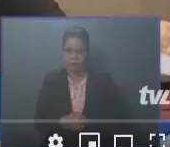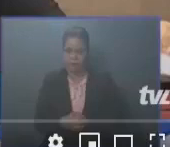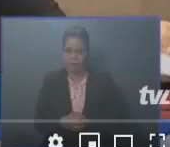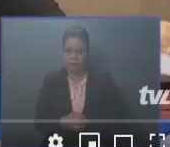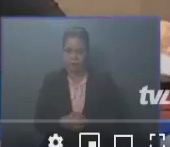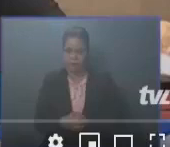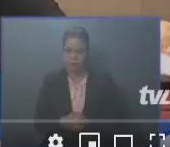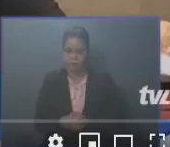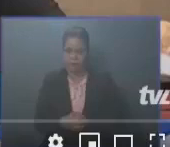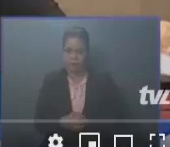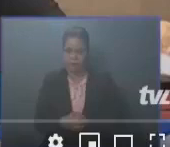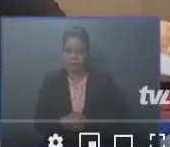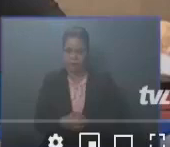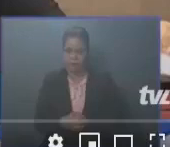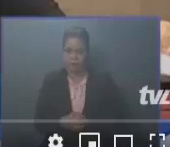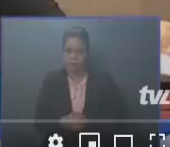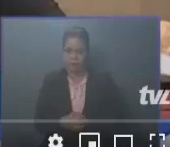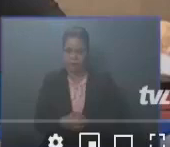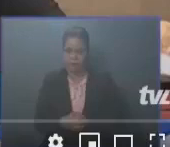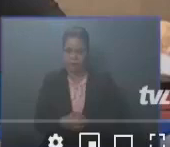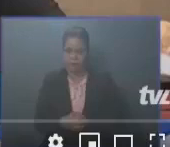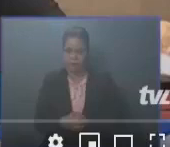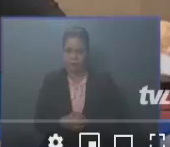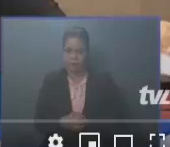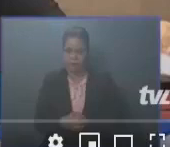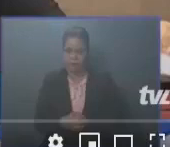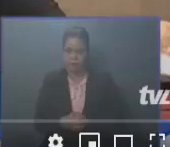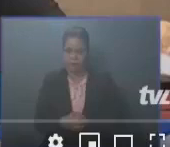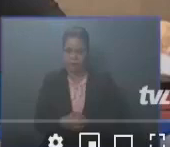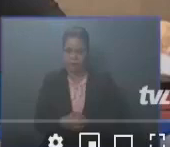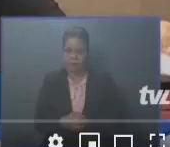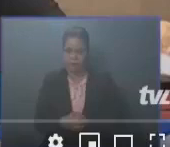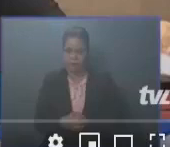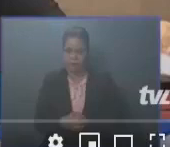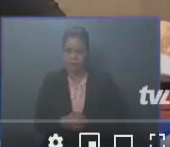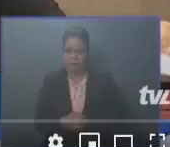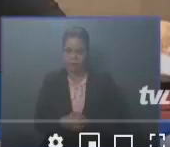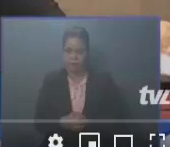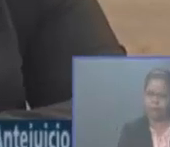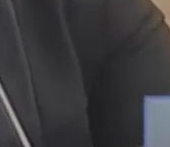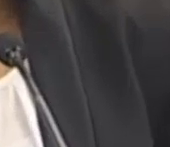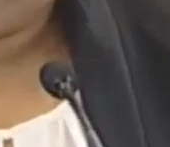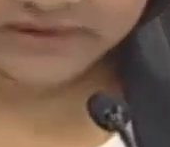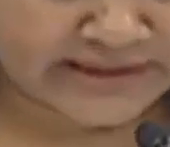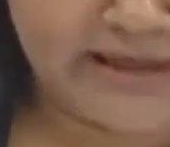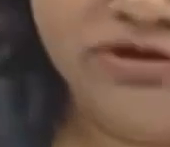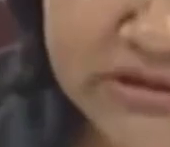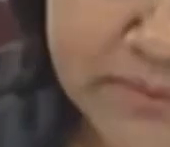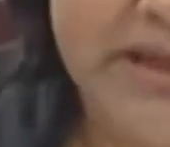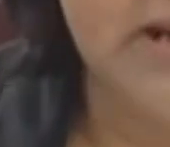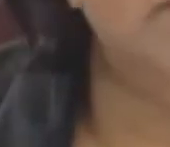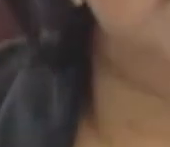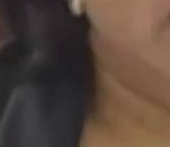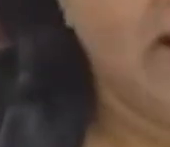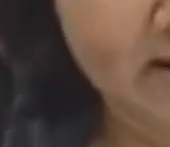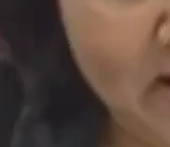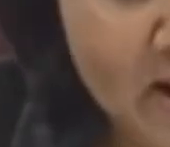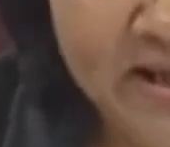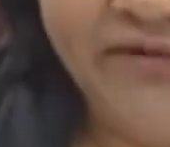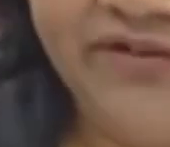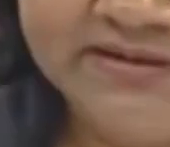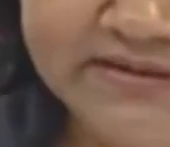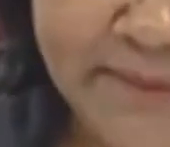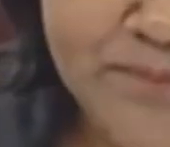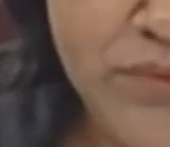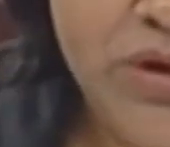por qué ha sido denunciada específicamente y por quién y cuáles han sido las reacciones. Tenemos también, gracias a